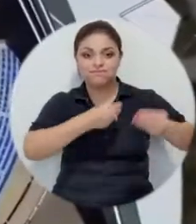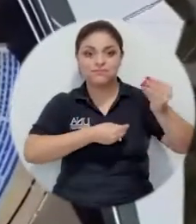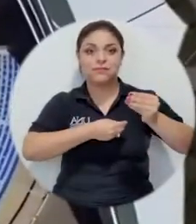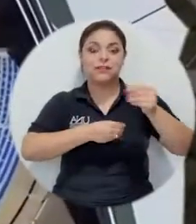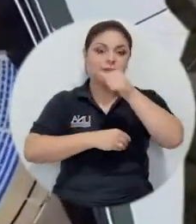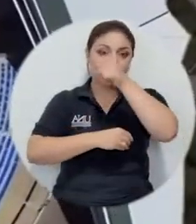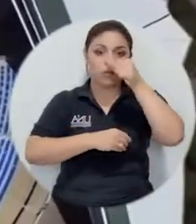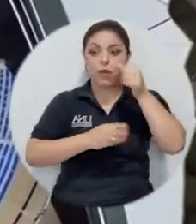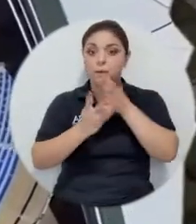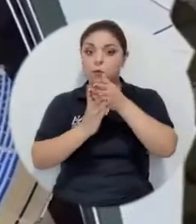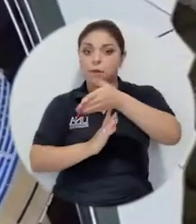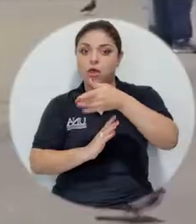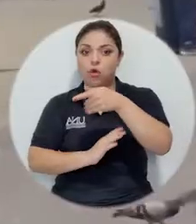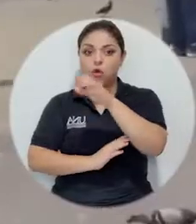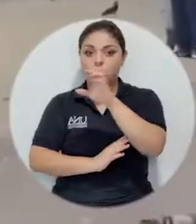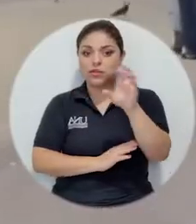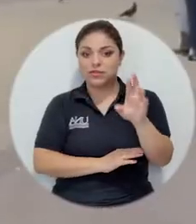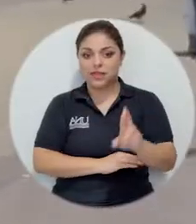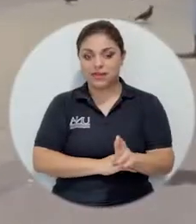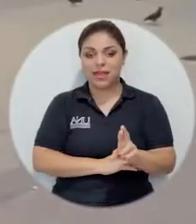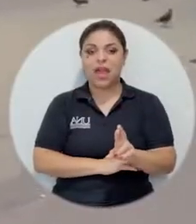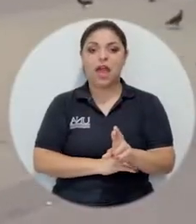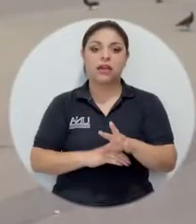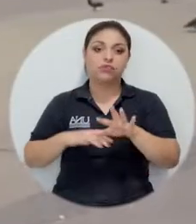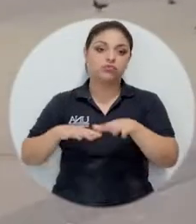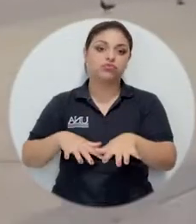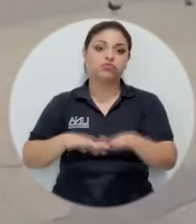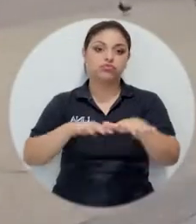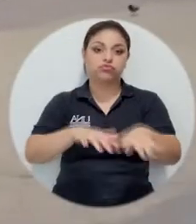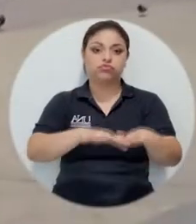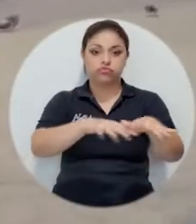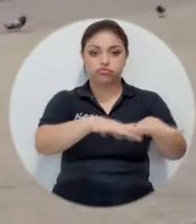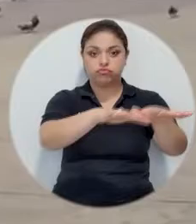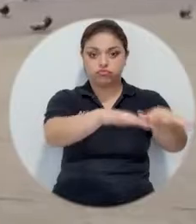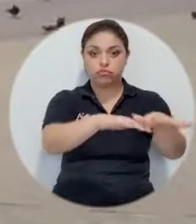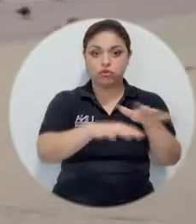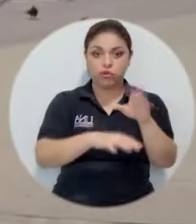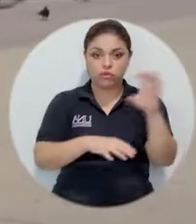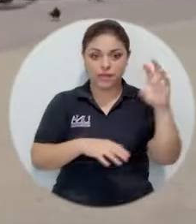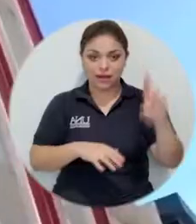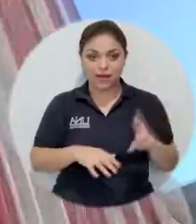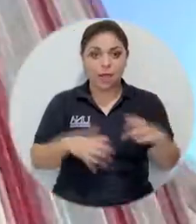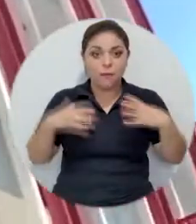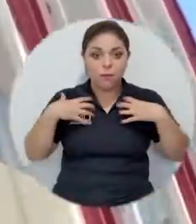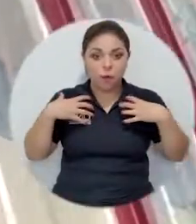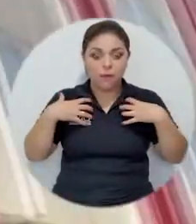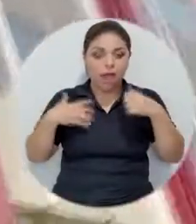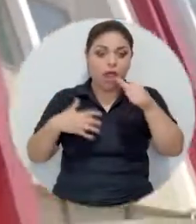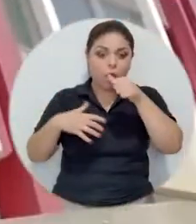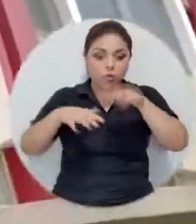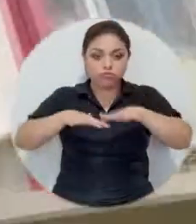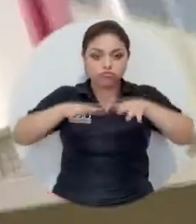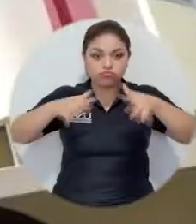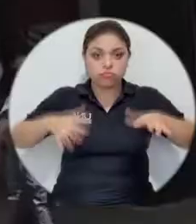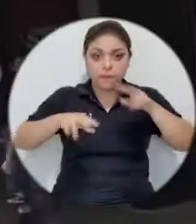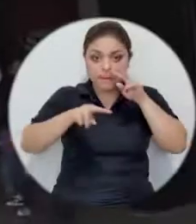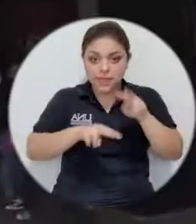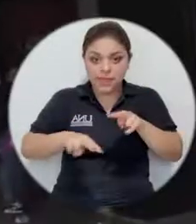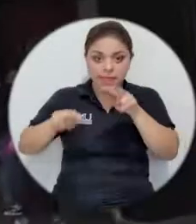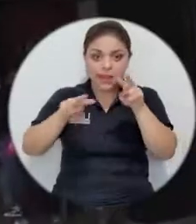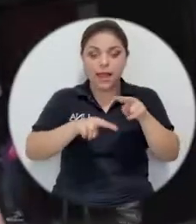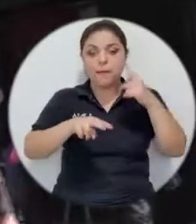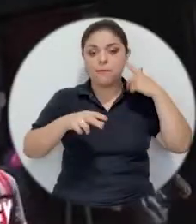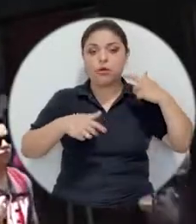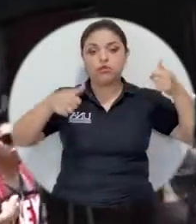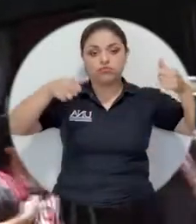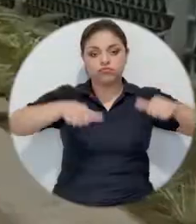Costa Rica, a través de las aguas que Costa Rica vigila, que por Convención de Naciones Unidas sobre